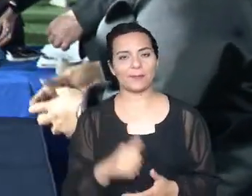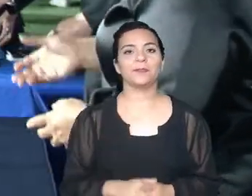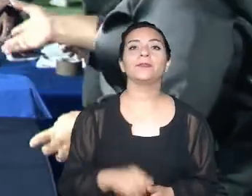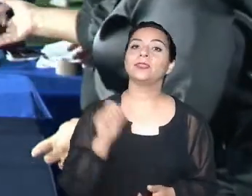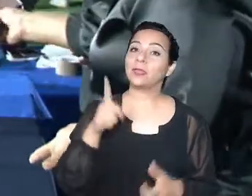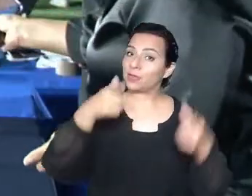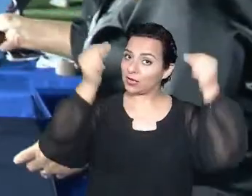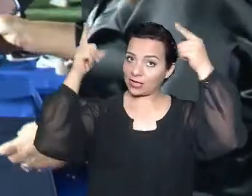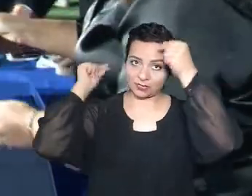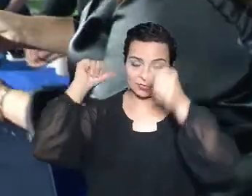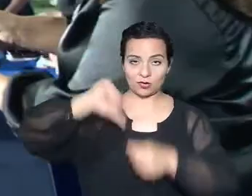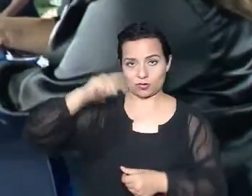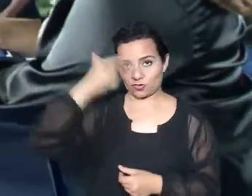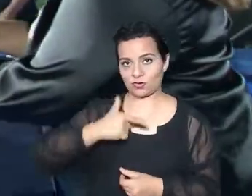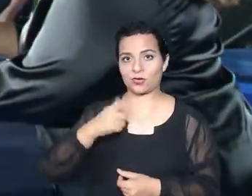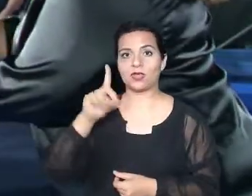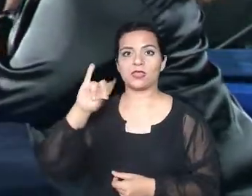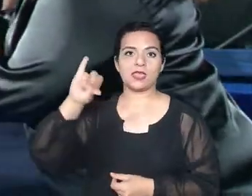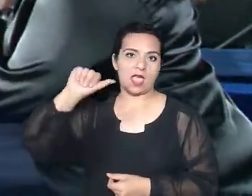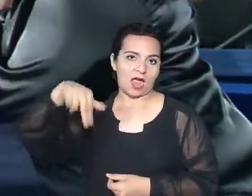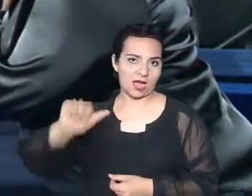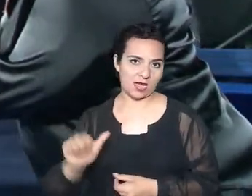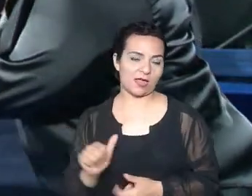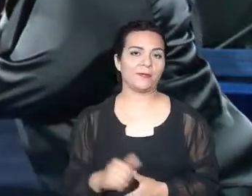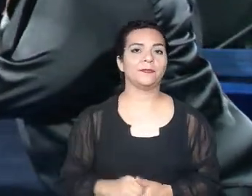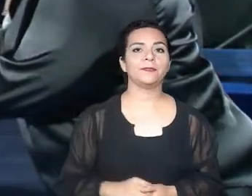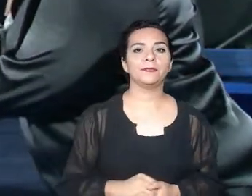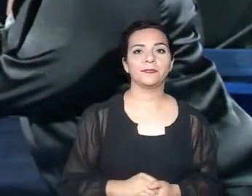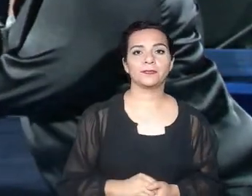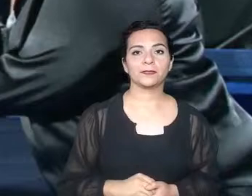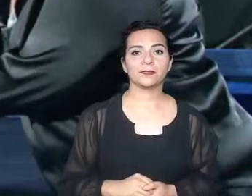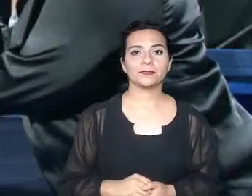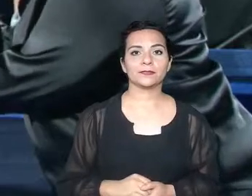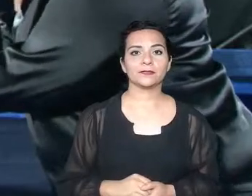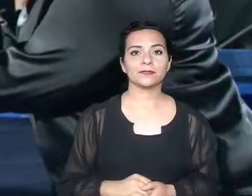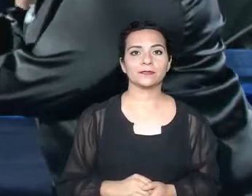Se gradúa también esta noche Diana Yamilet Mesa Navarro.